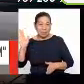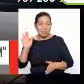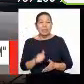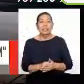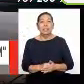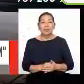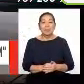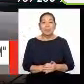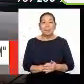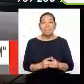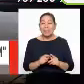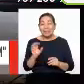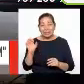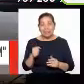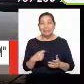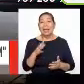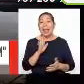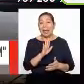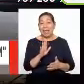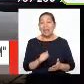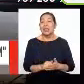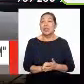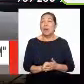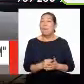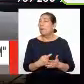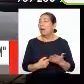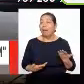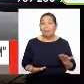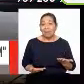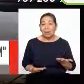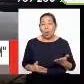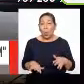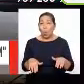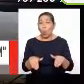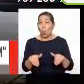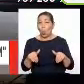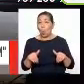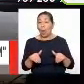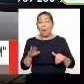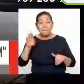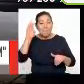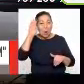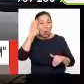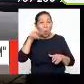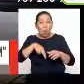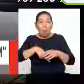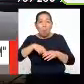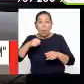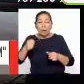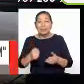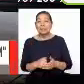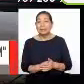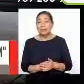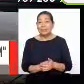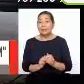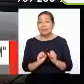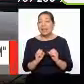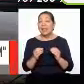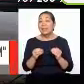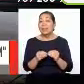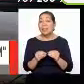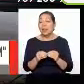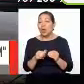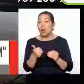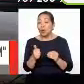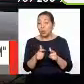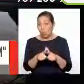cuenta receptora. Claro, ellos con la finalidad de evadir la acción de la Policía Nacional, la cuenta receptora la tienen en